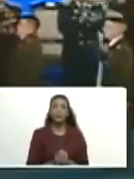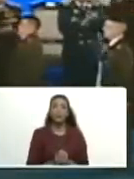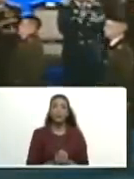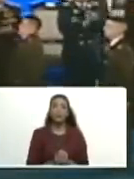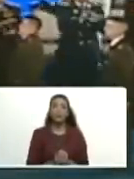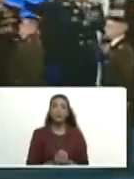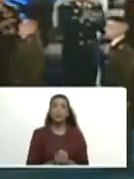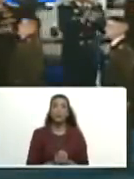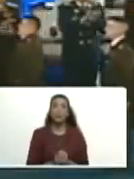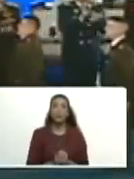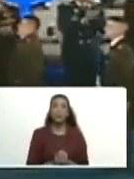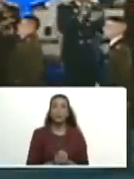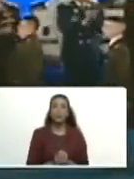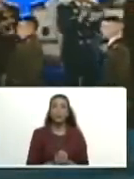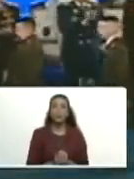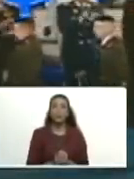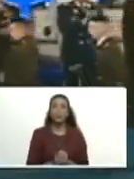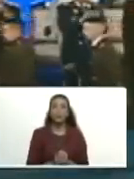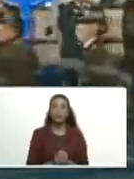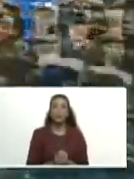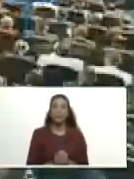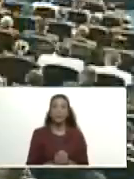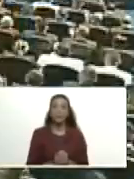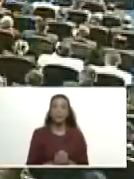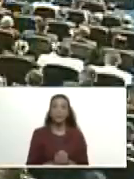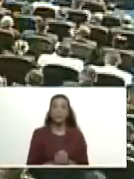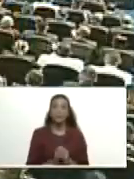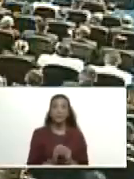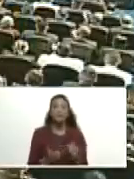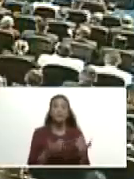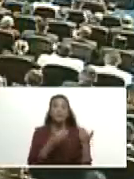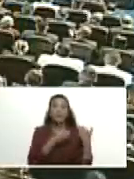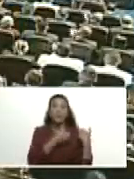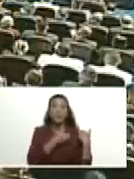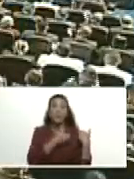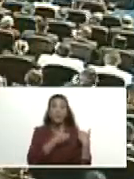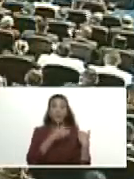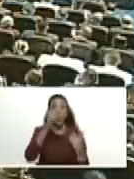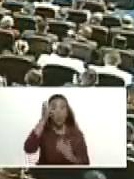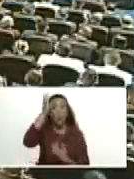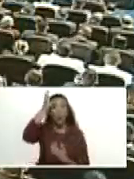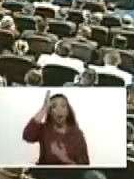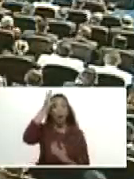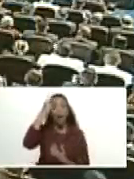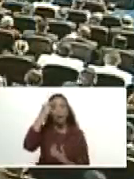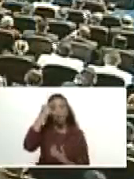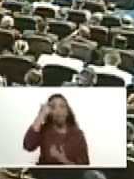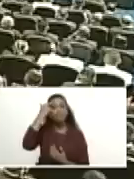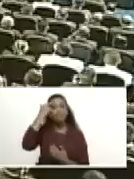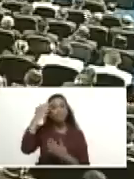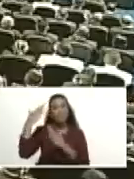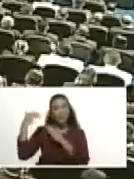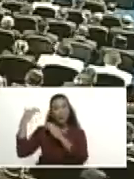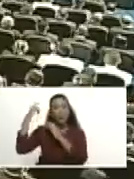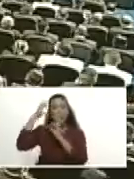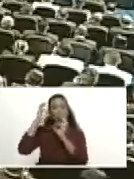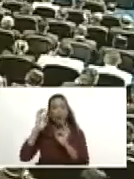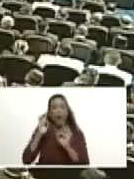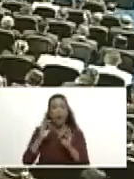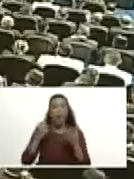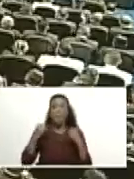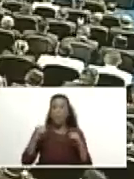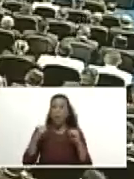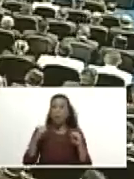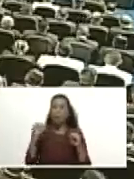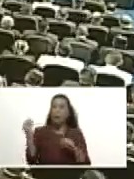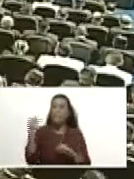izquierda! ¡De frente! ¡Más! Siendo asumido con gran capacidad, sabiduría en la teoría, en la planificación y en la práctica